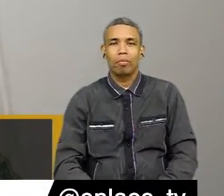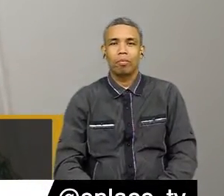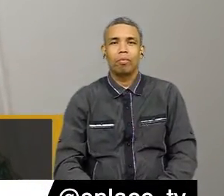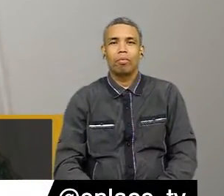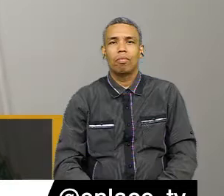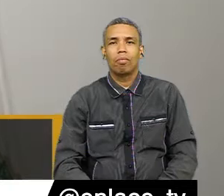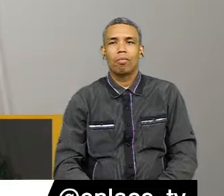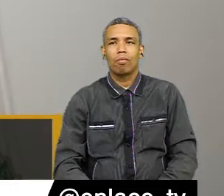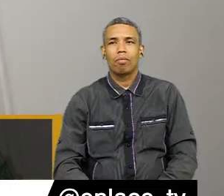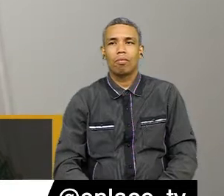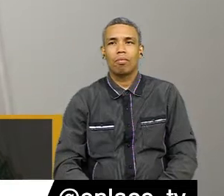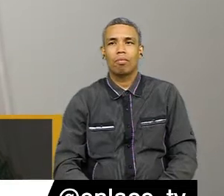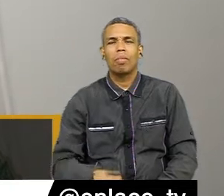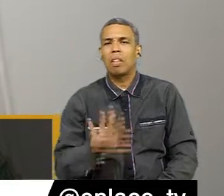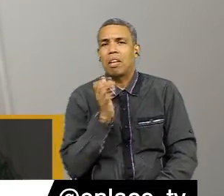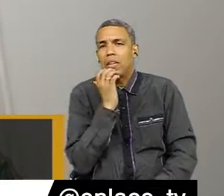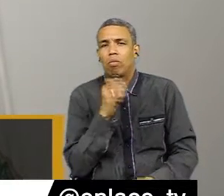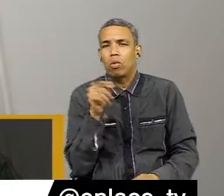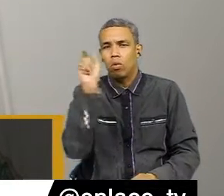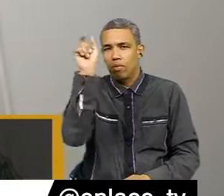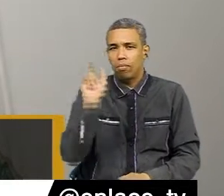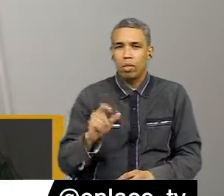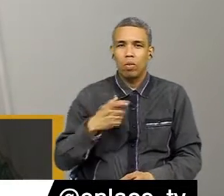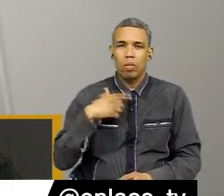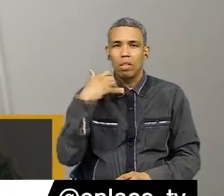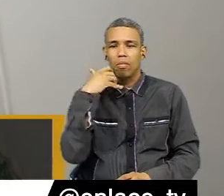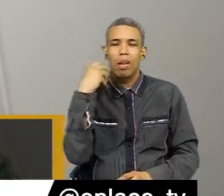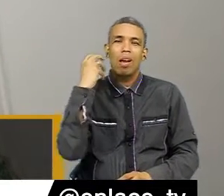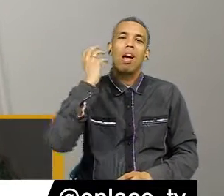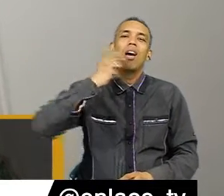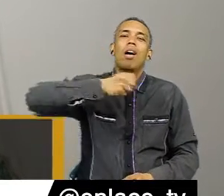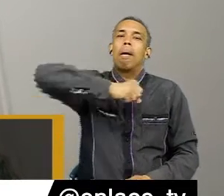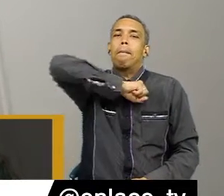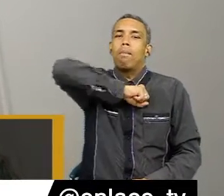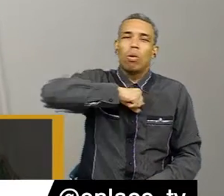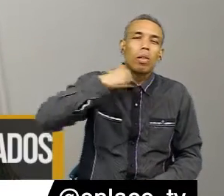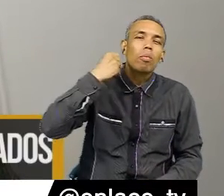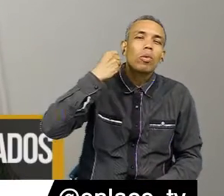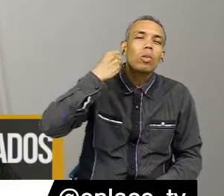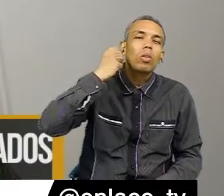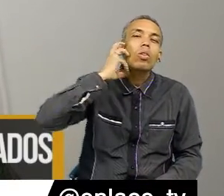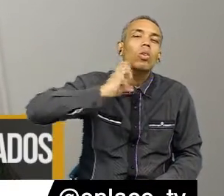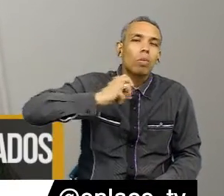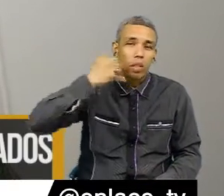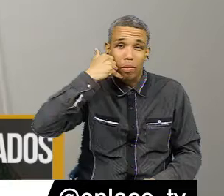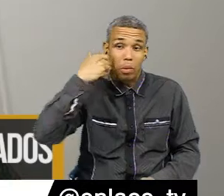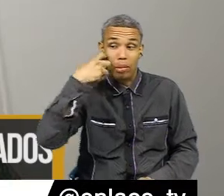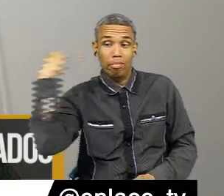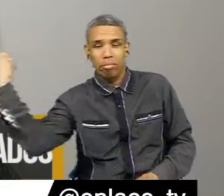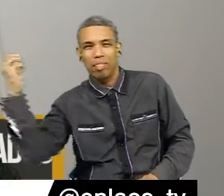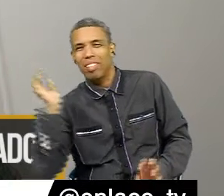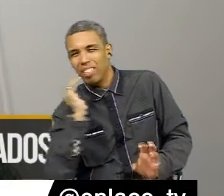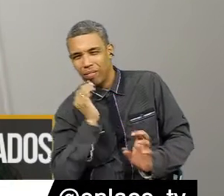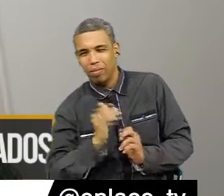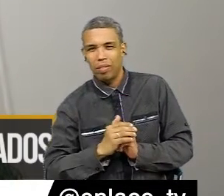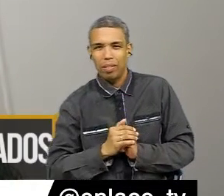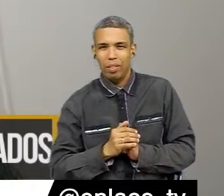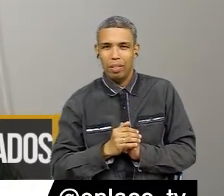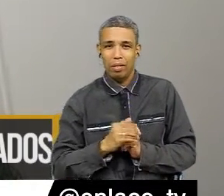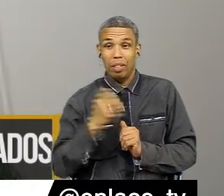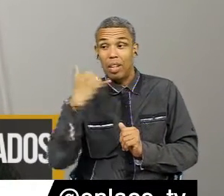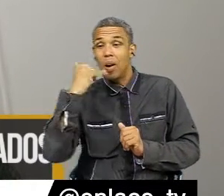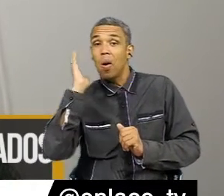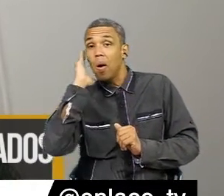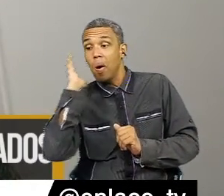su operador, se procede a la incautación del elemento. Y a través del sistema de la base de datos que tienen los